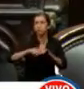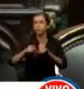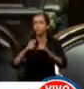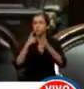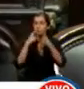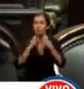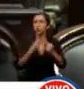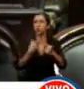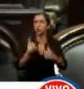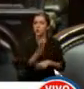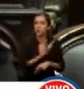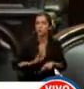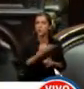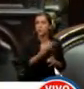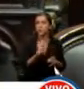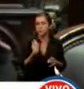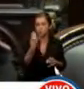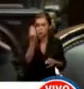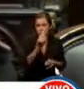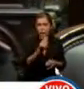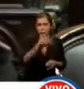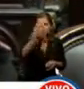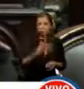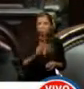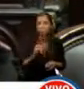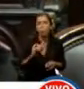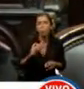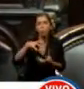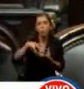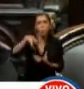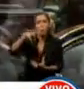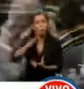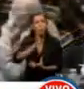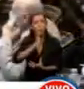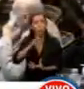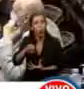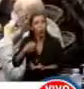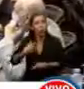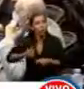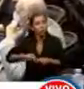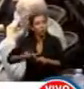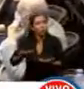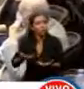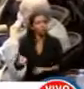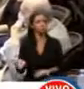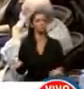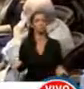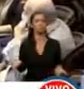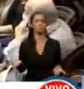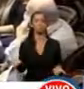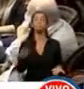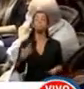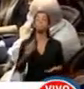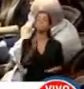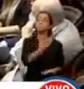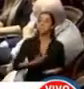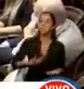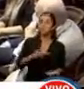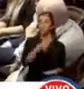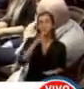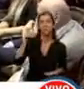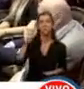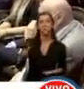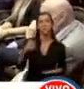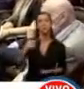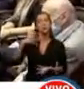manifestándole al presidente que el sábado era las Pascuas judías. Desde la presidencia se contestó que como la